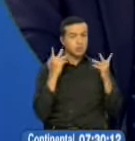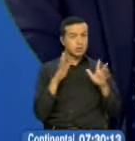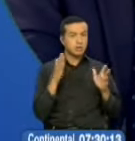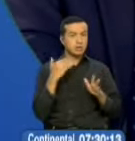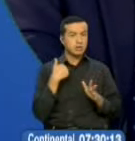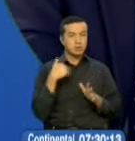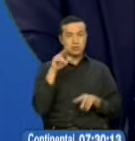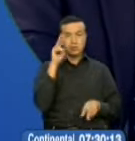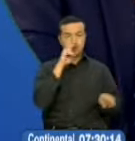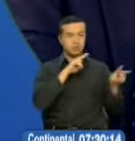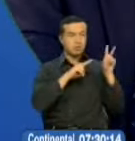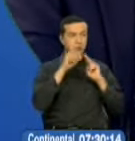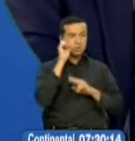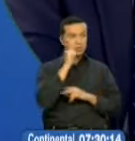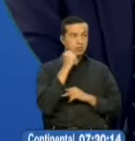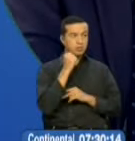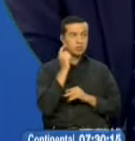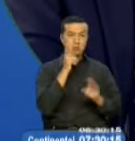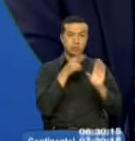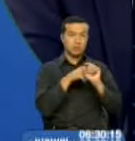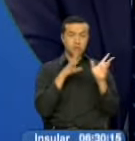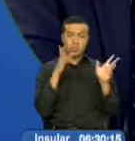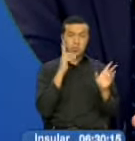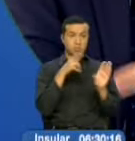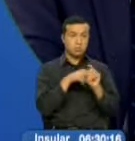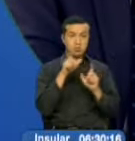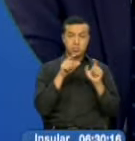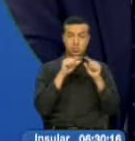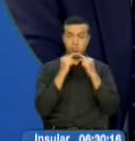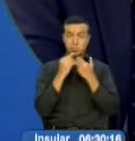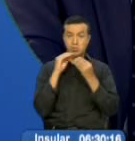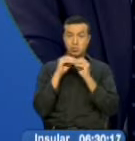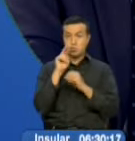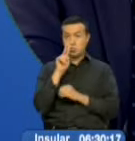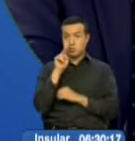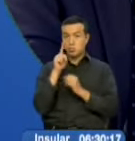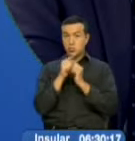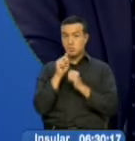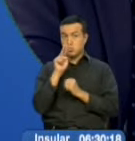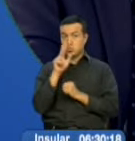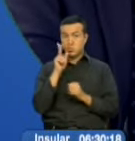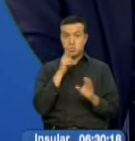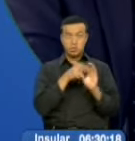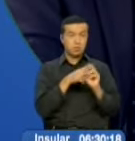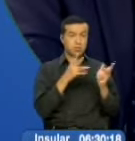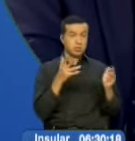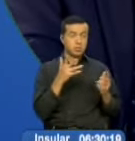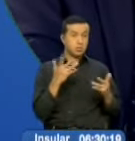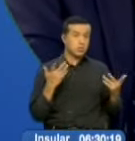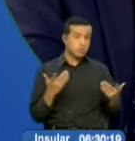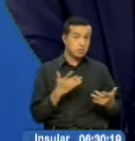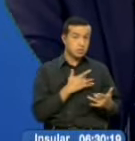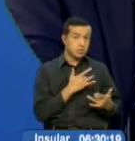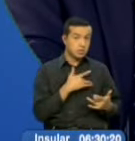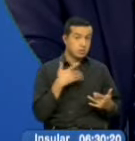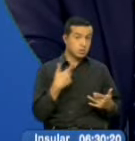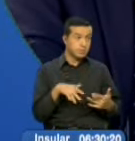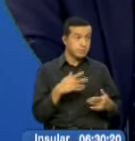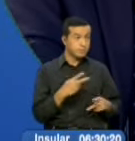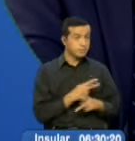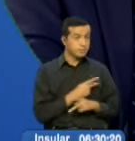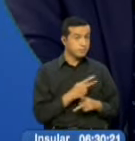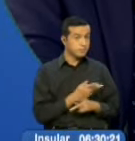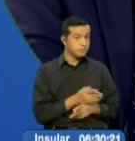un indicio, no van a estar presentes, o por lo menos así lo han indicado. Y eso tiene un efecto político.